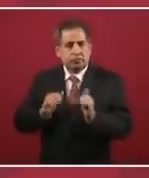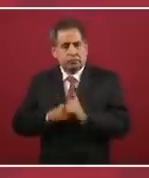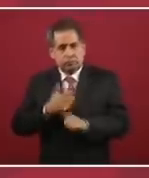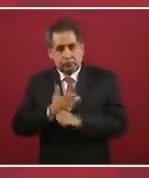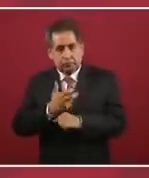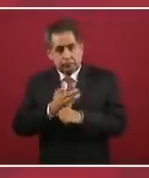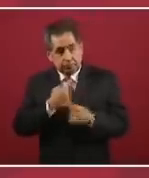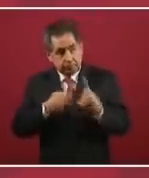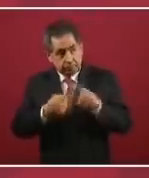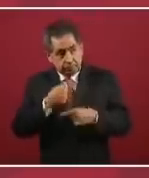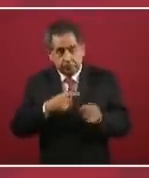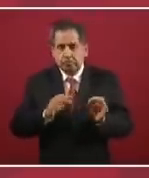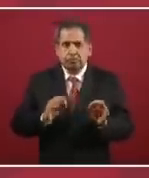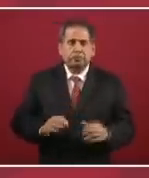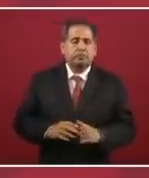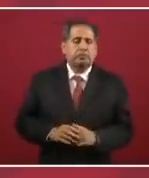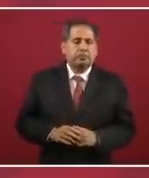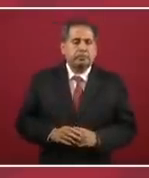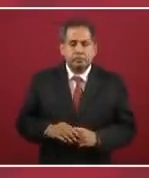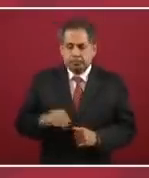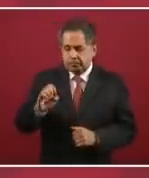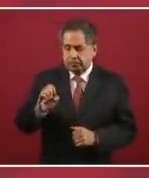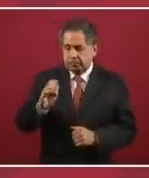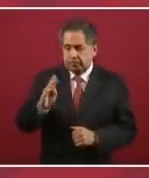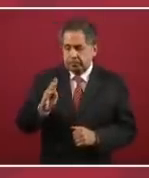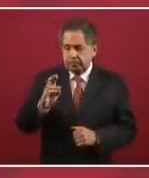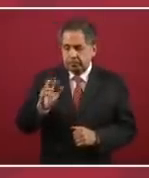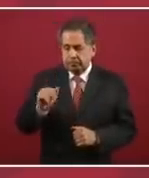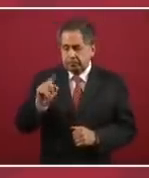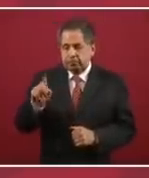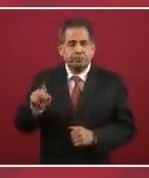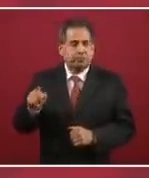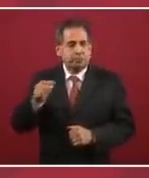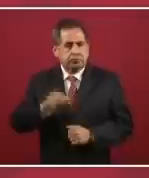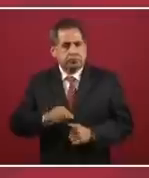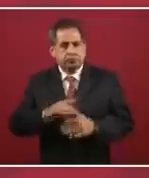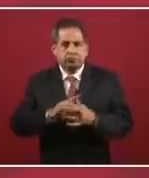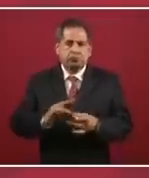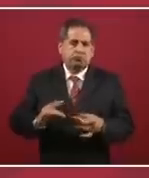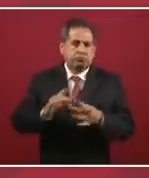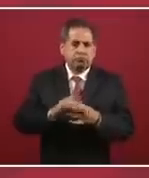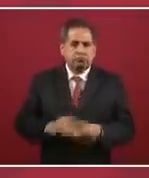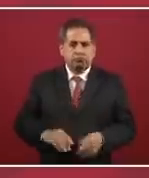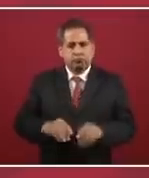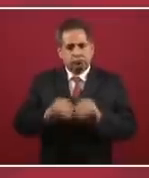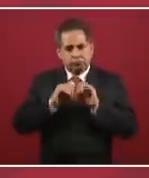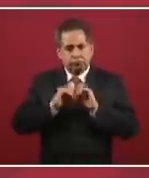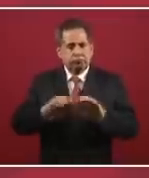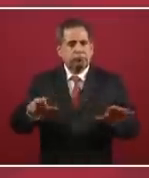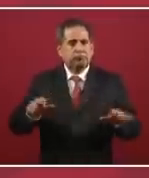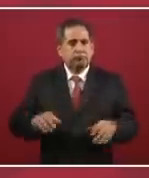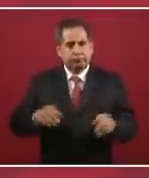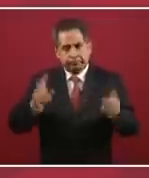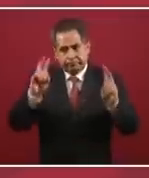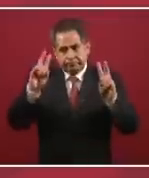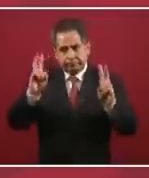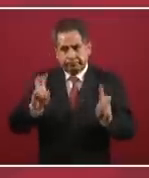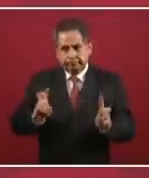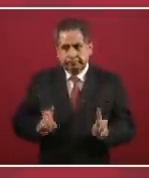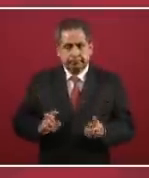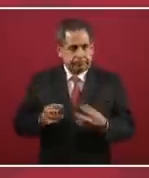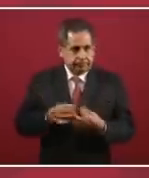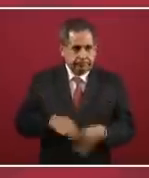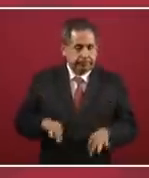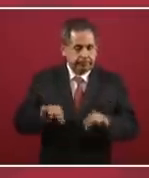Unidos. Marcelo Ebrard va a informarles sobre este tema muy